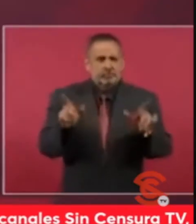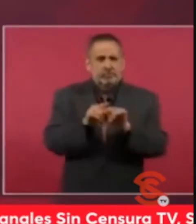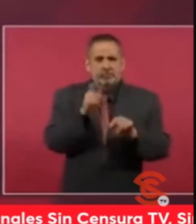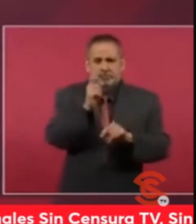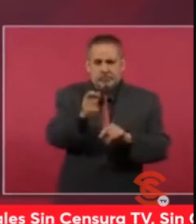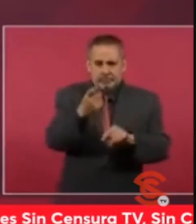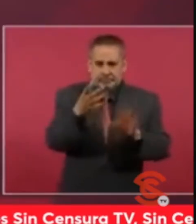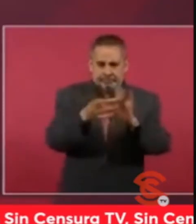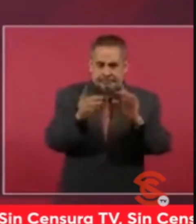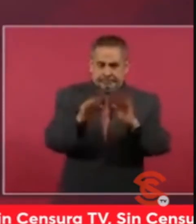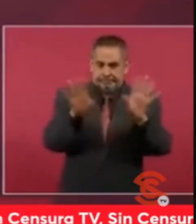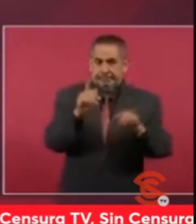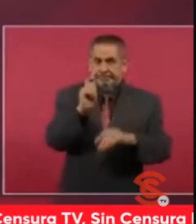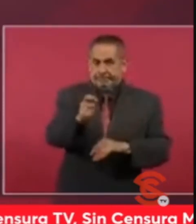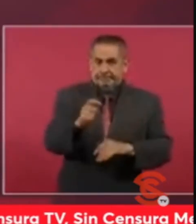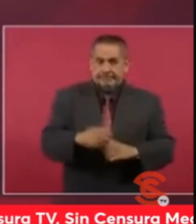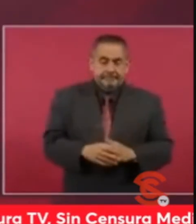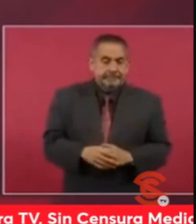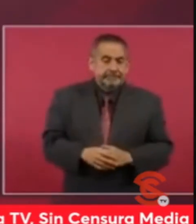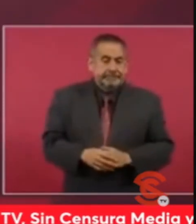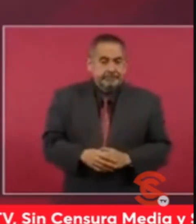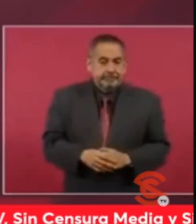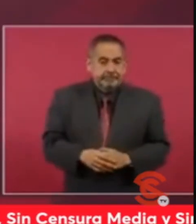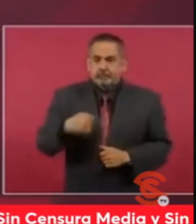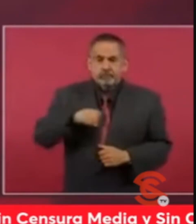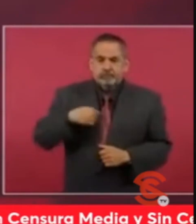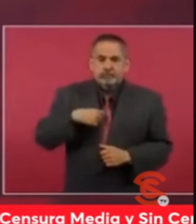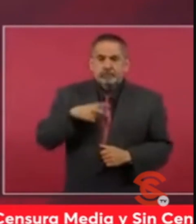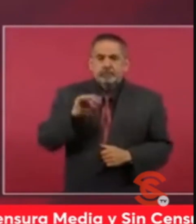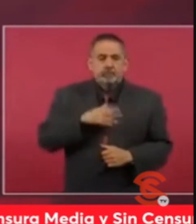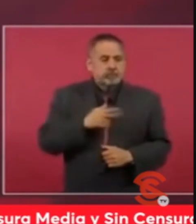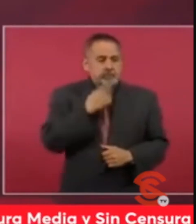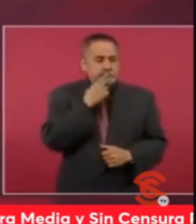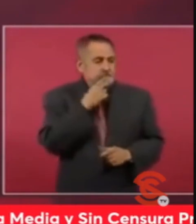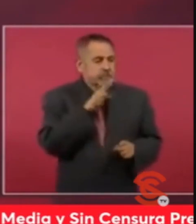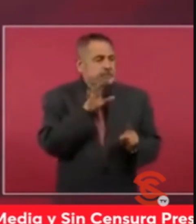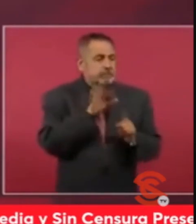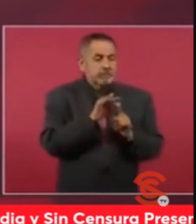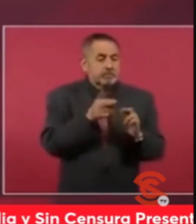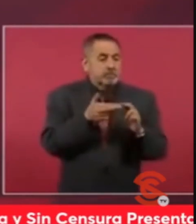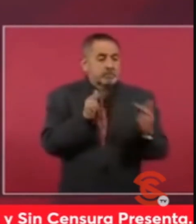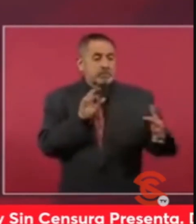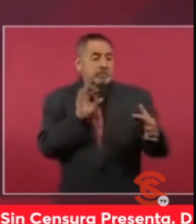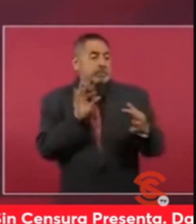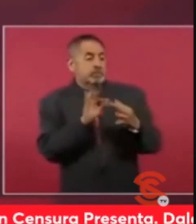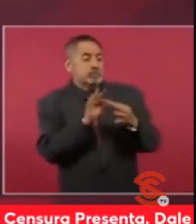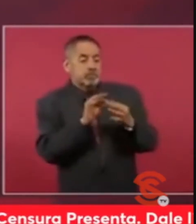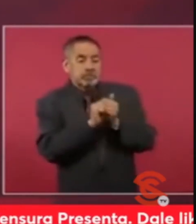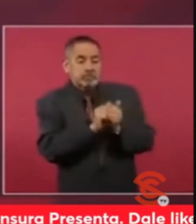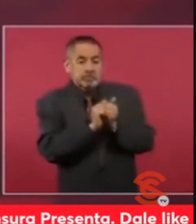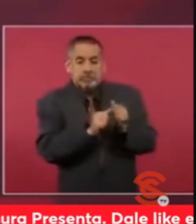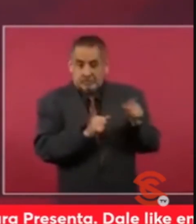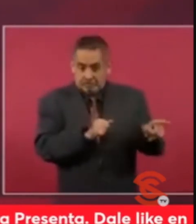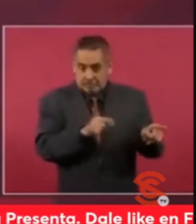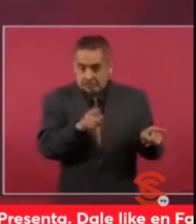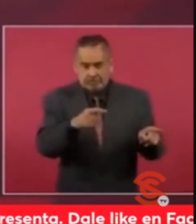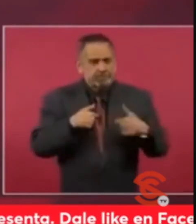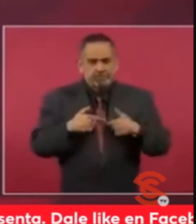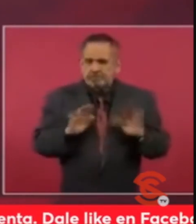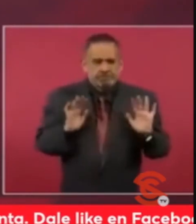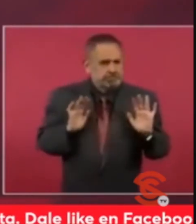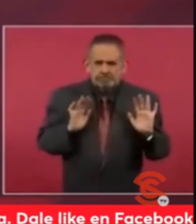tenemos. Aclarar de que yo no tengo relación con